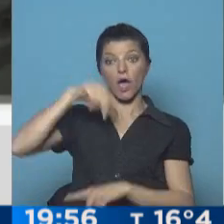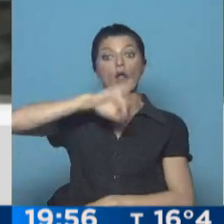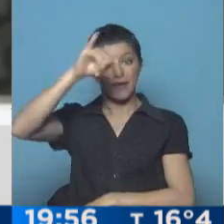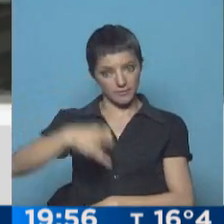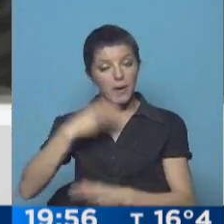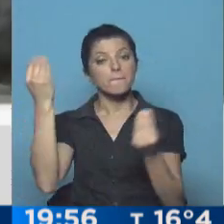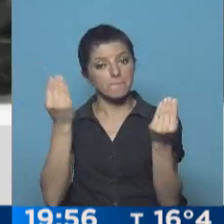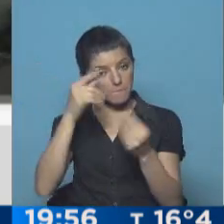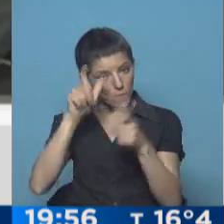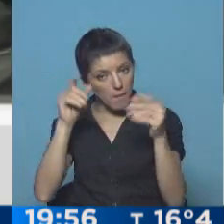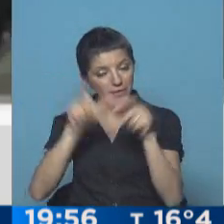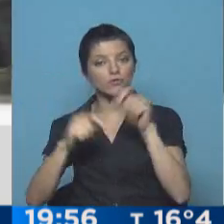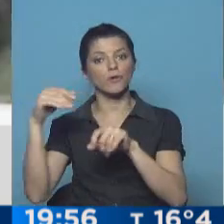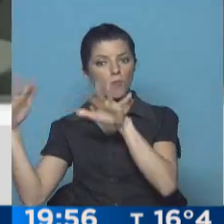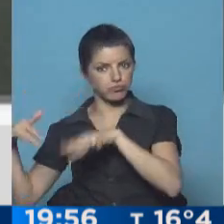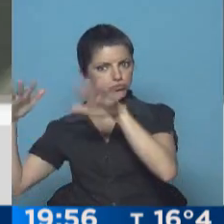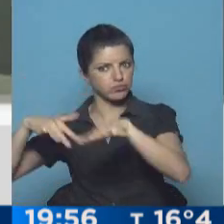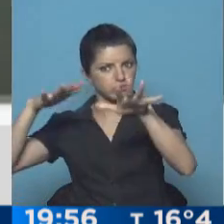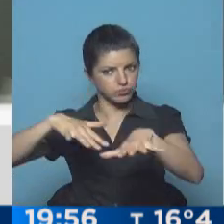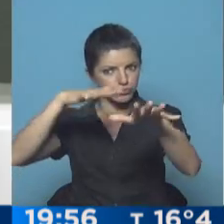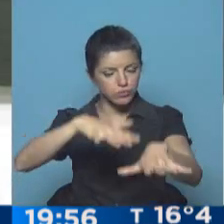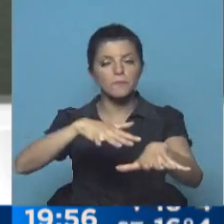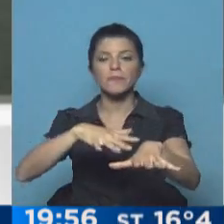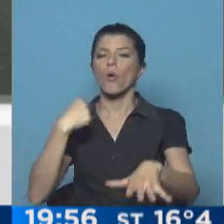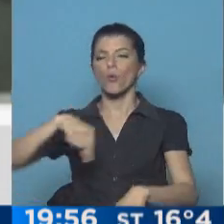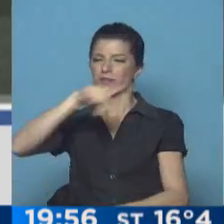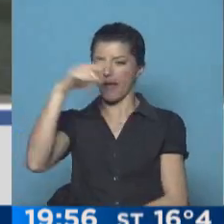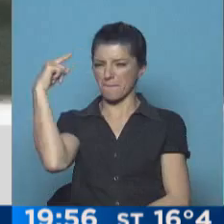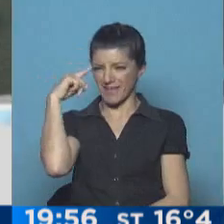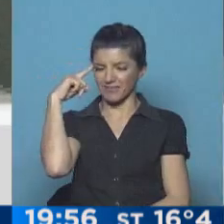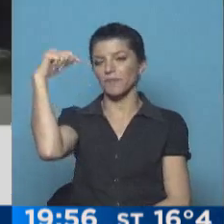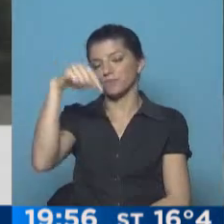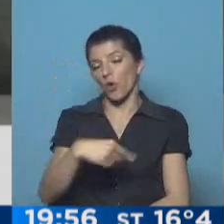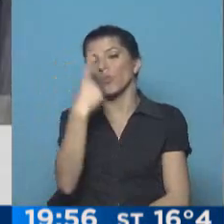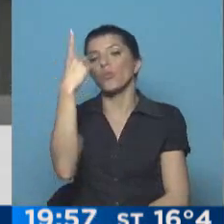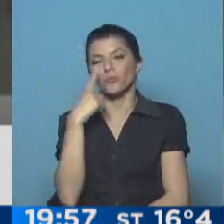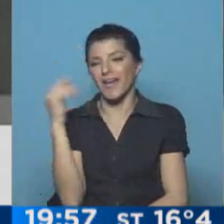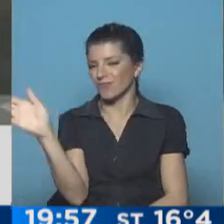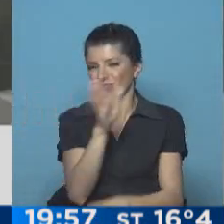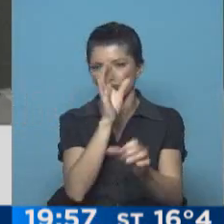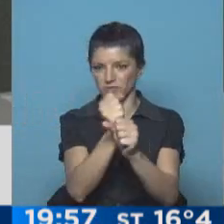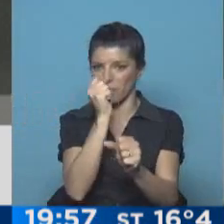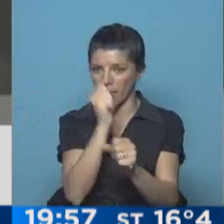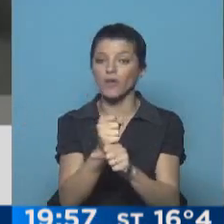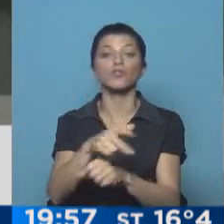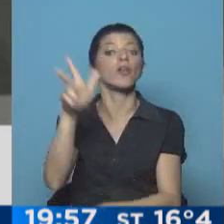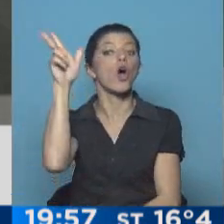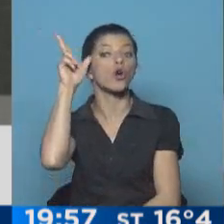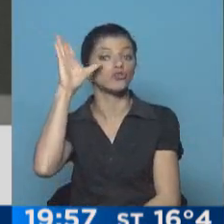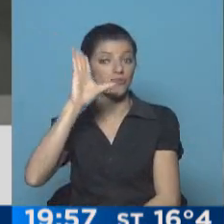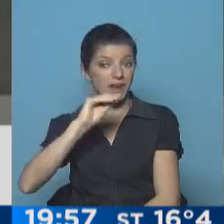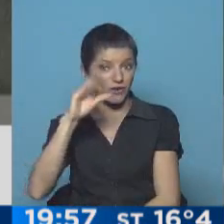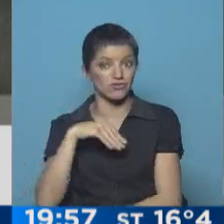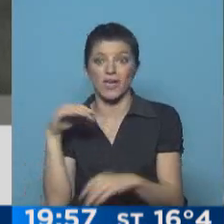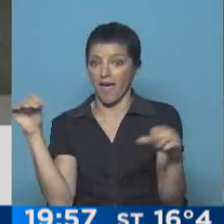fluido la gente va llegando de a poquito tengamos en cuenta que es un día laborable son las 8 de la noche hace